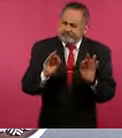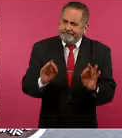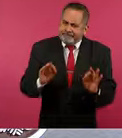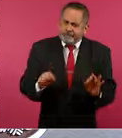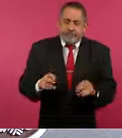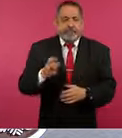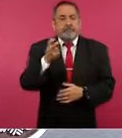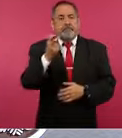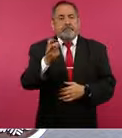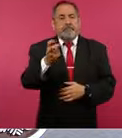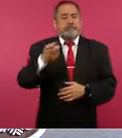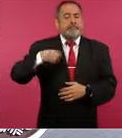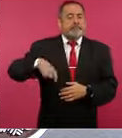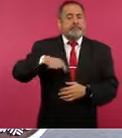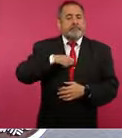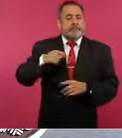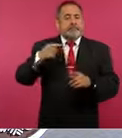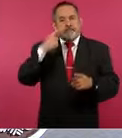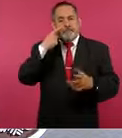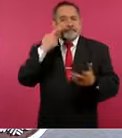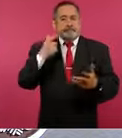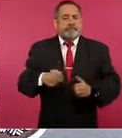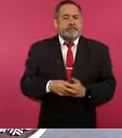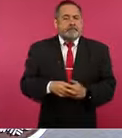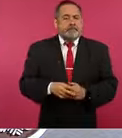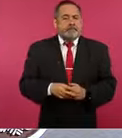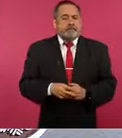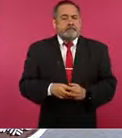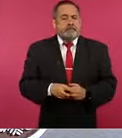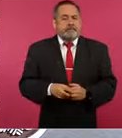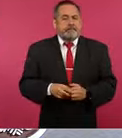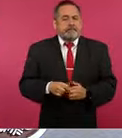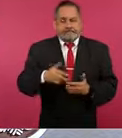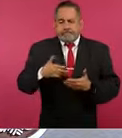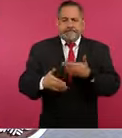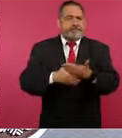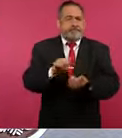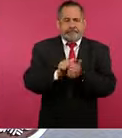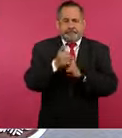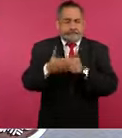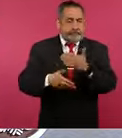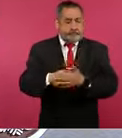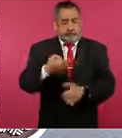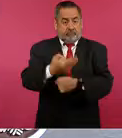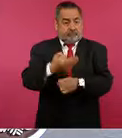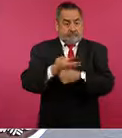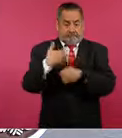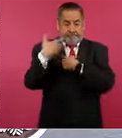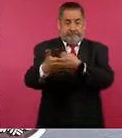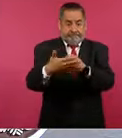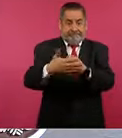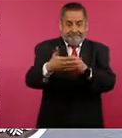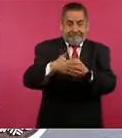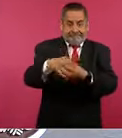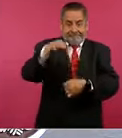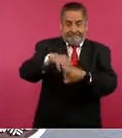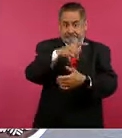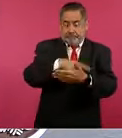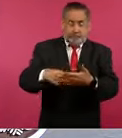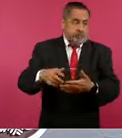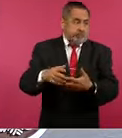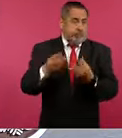estamos en la atención de este proceso que es el más grande de la historia de